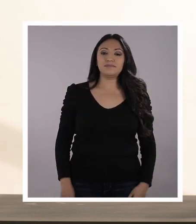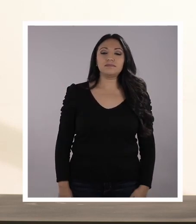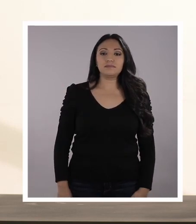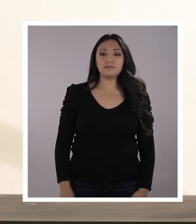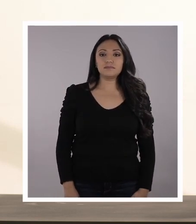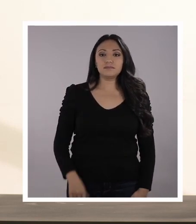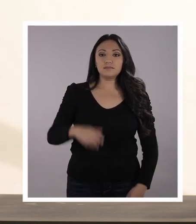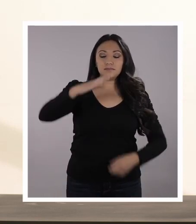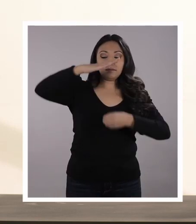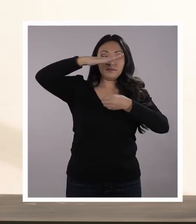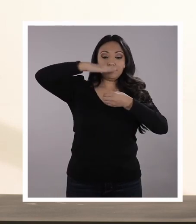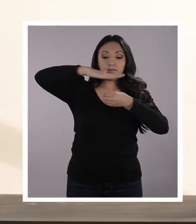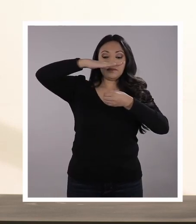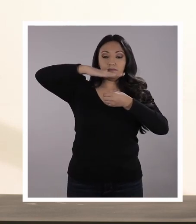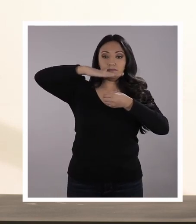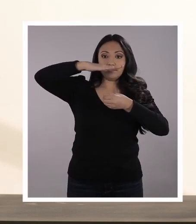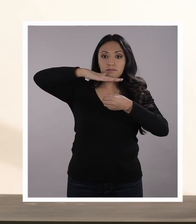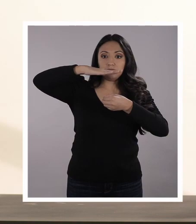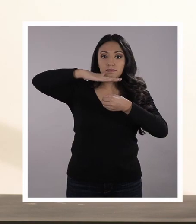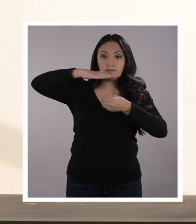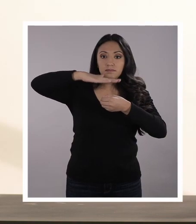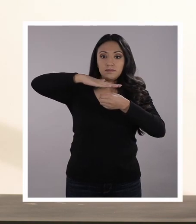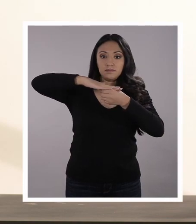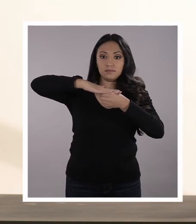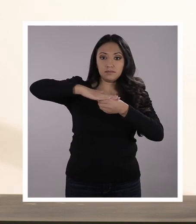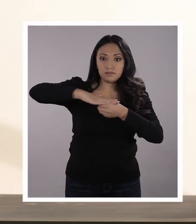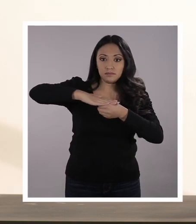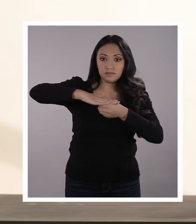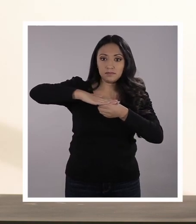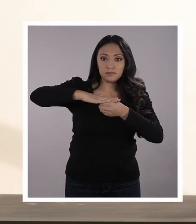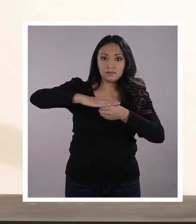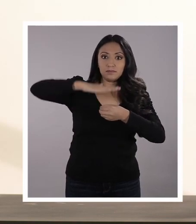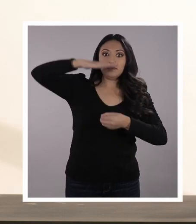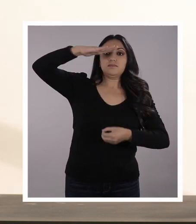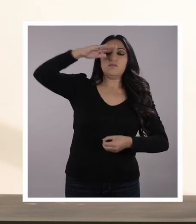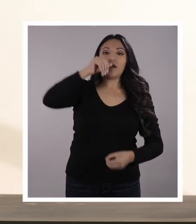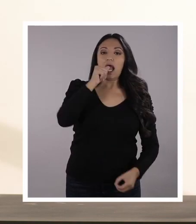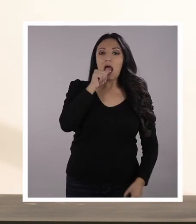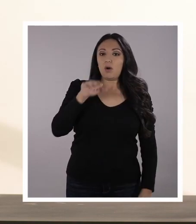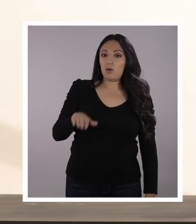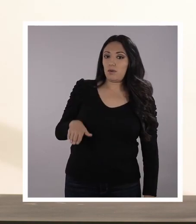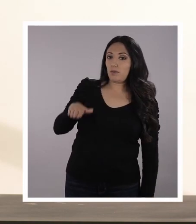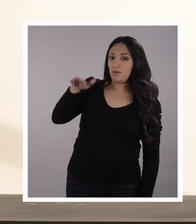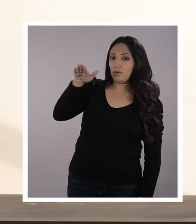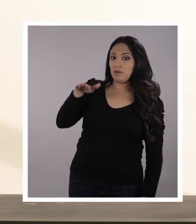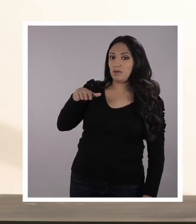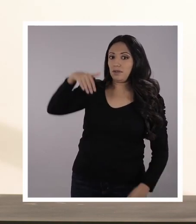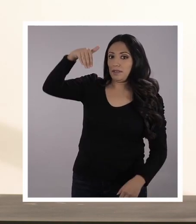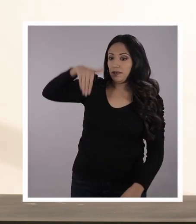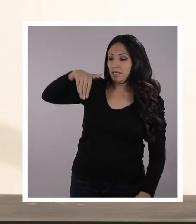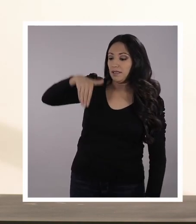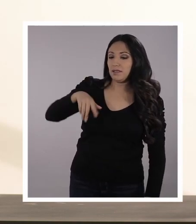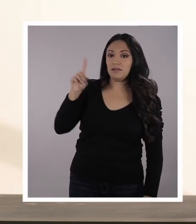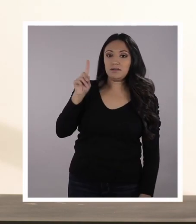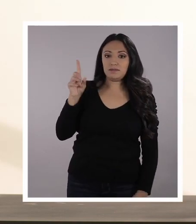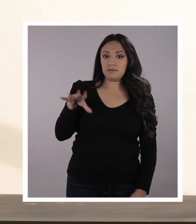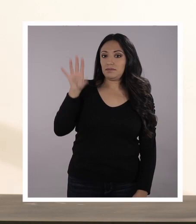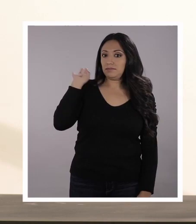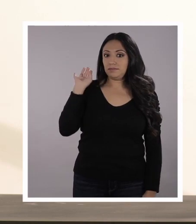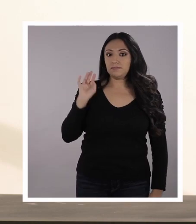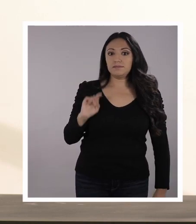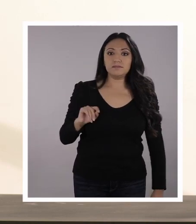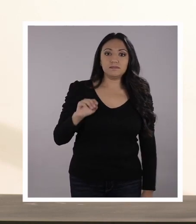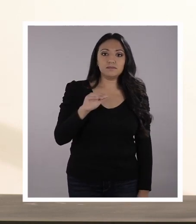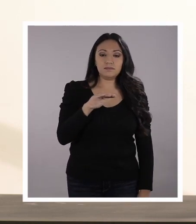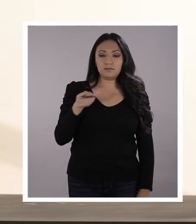mira, entonces la presión natural que ejerce esto hace que el agua suba. Claro, pero no la empujes, déjala naturalmente. Ahí.